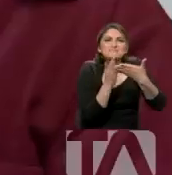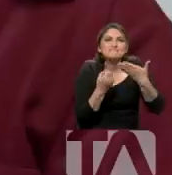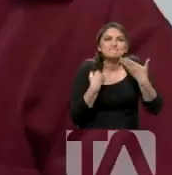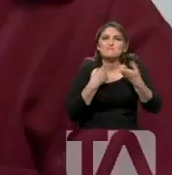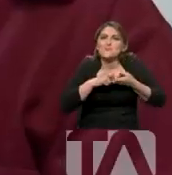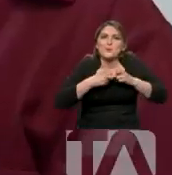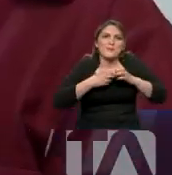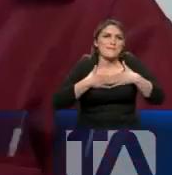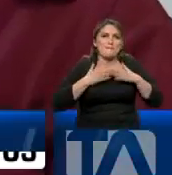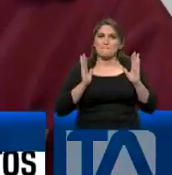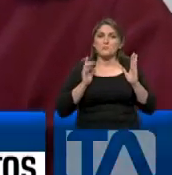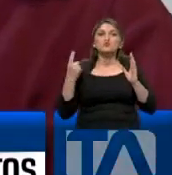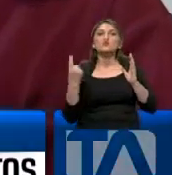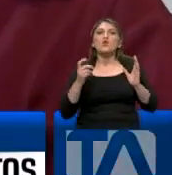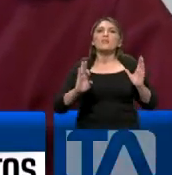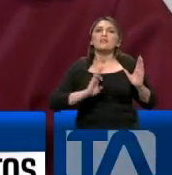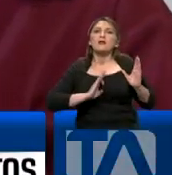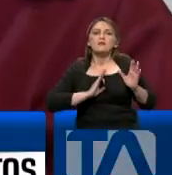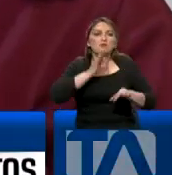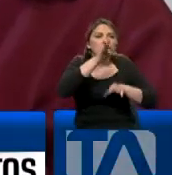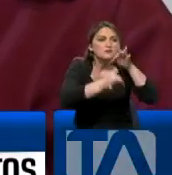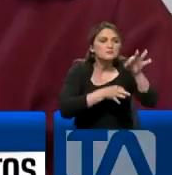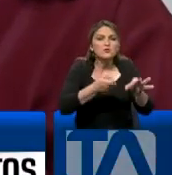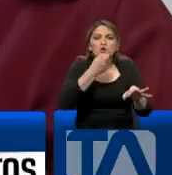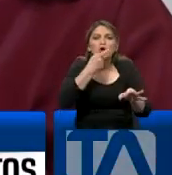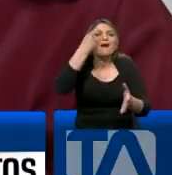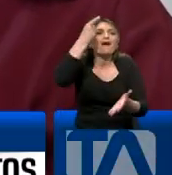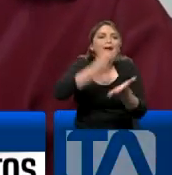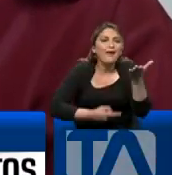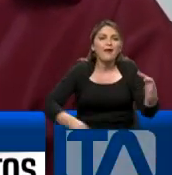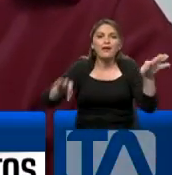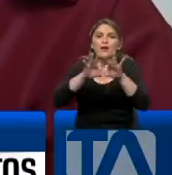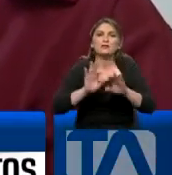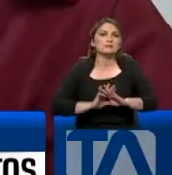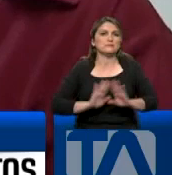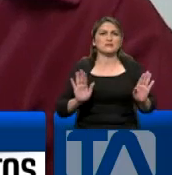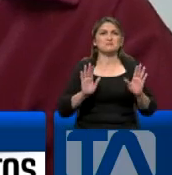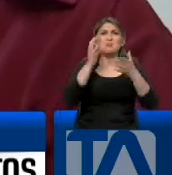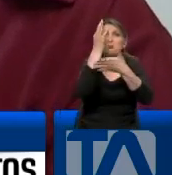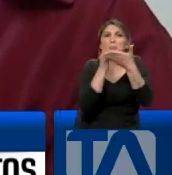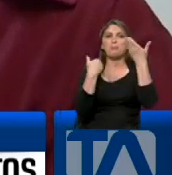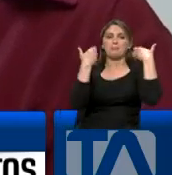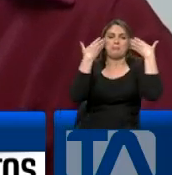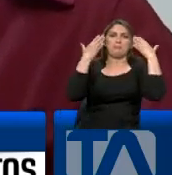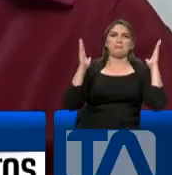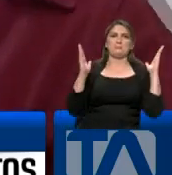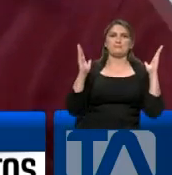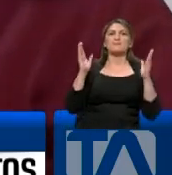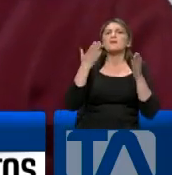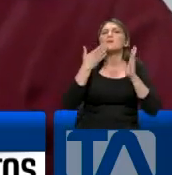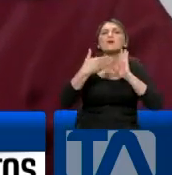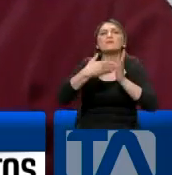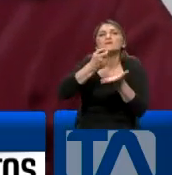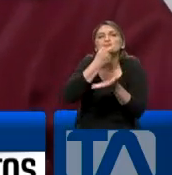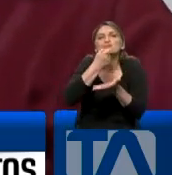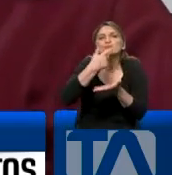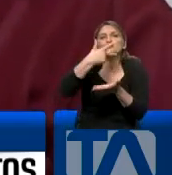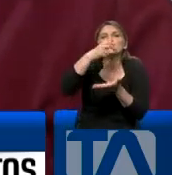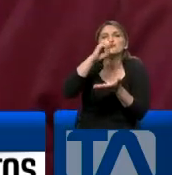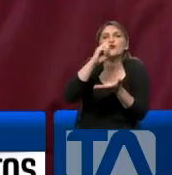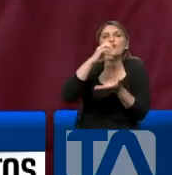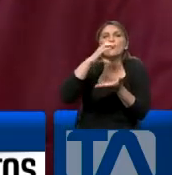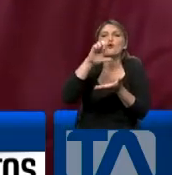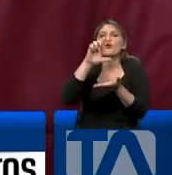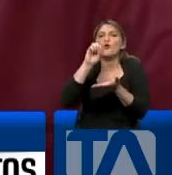corresponde. Vamos a suponer que nos dicen que hay una solicitud para el ingreso de choclomicina. Entonces, como vale